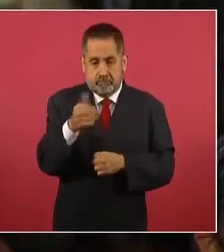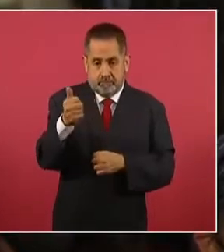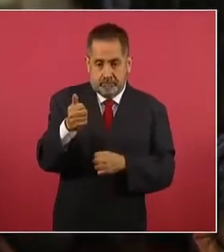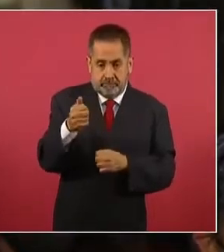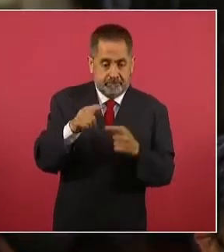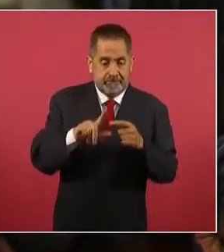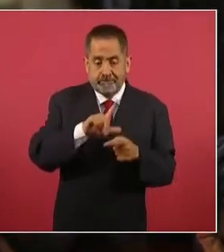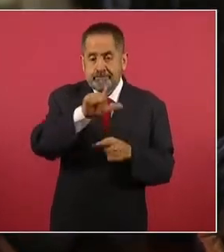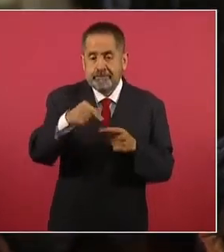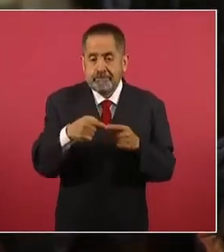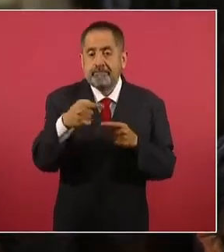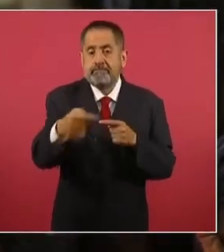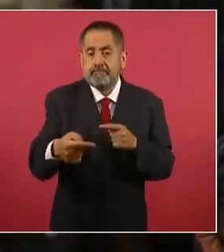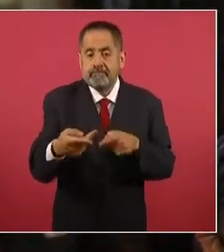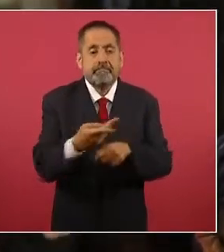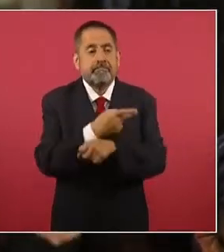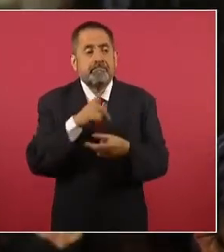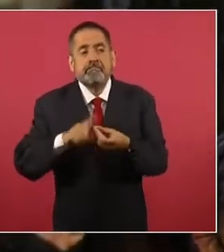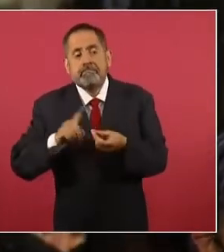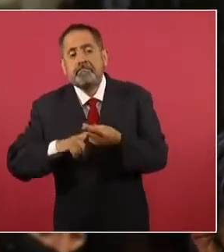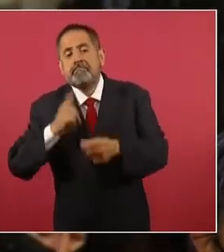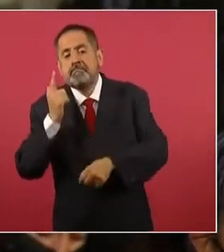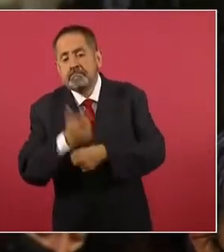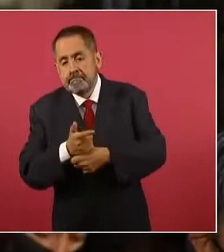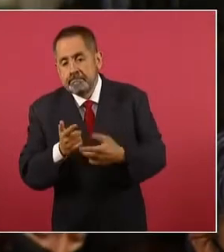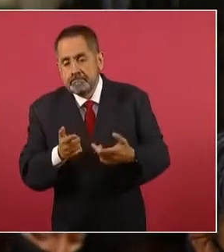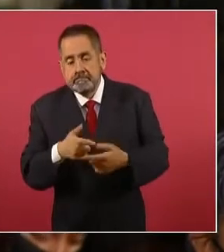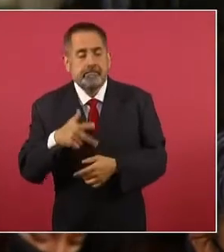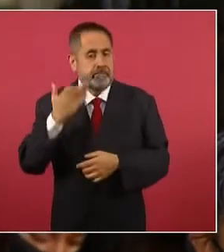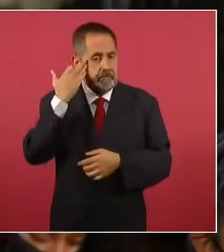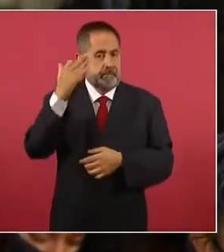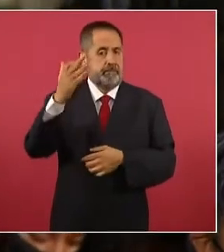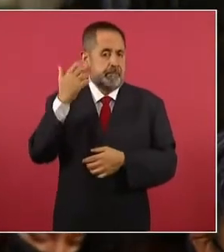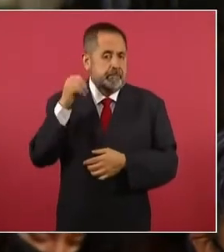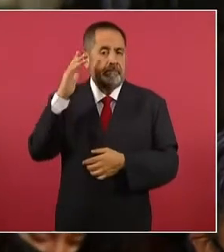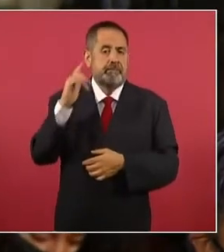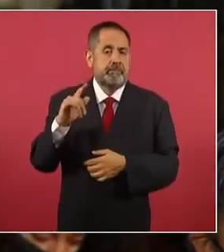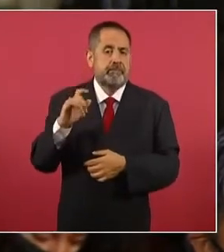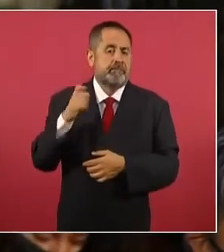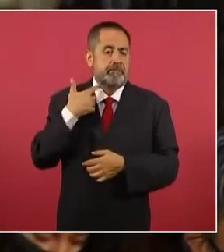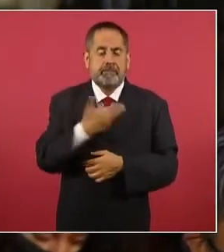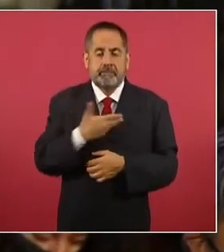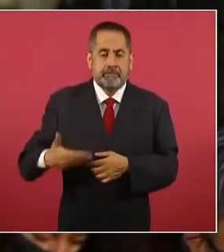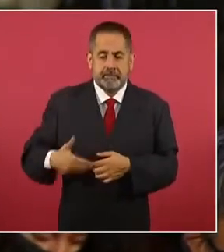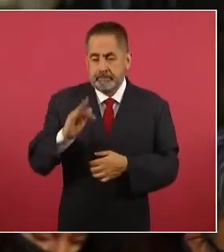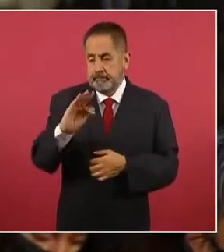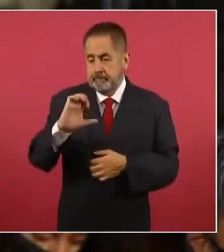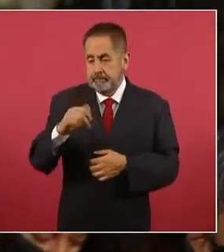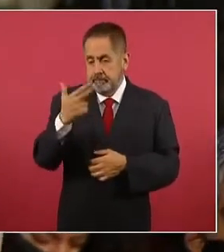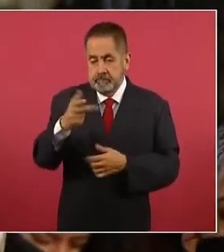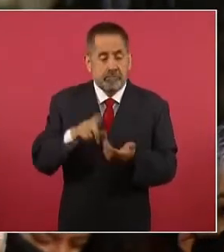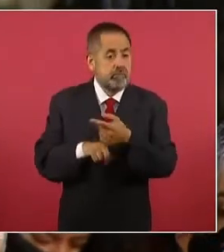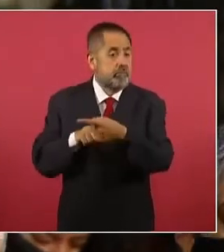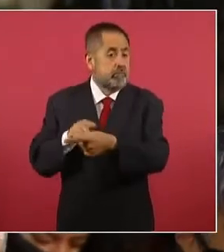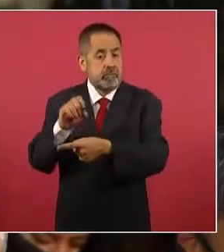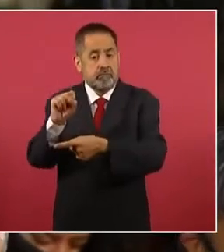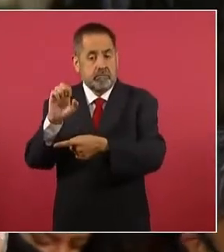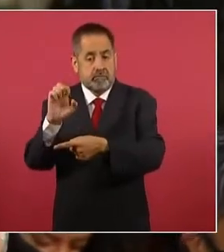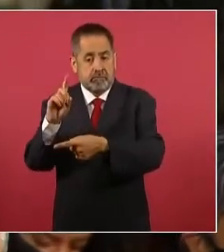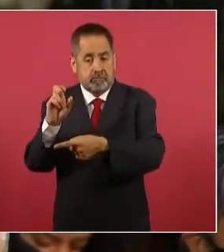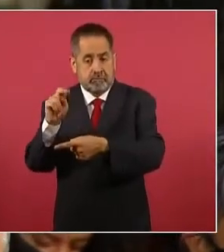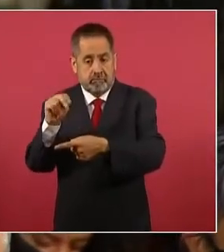Estos dos casos tienen que ver ya con el sexenio de Felipe Calderón. Está comprobado, la propia Sedena ha aceptado que